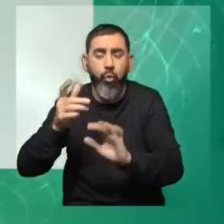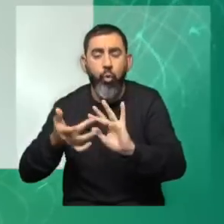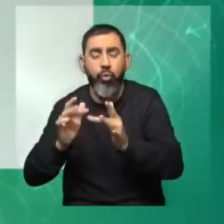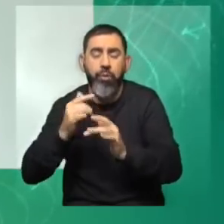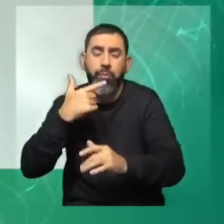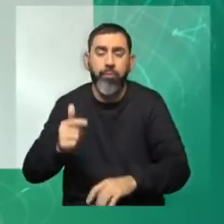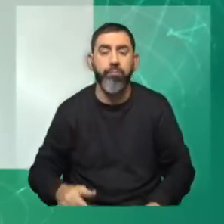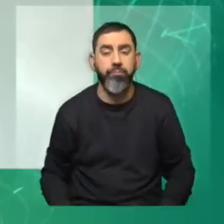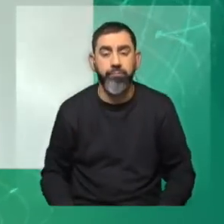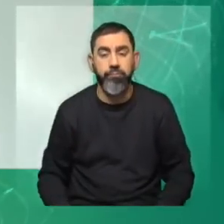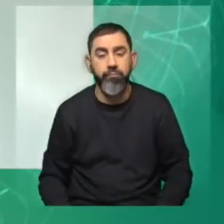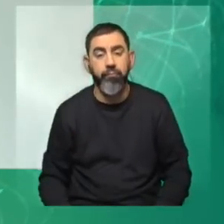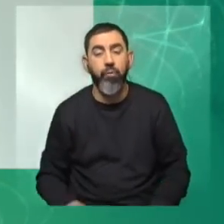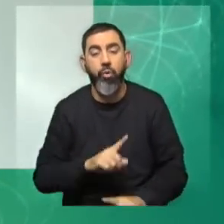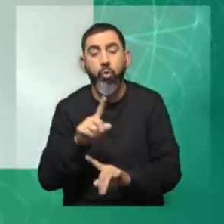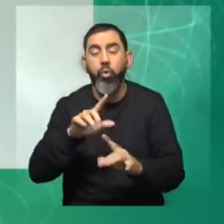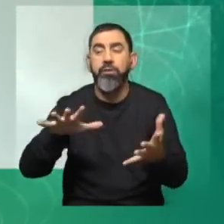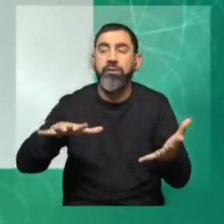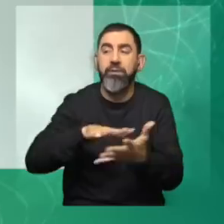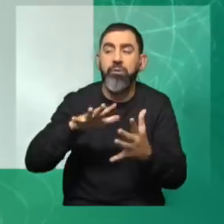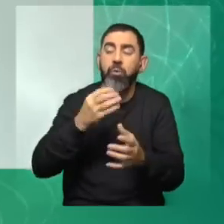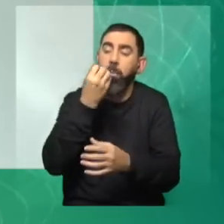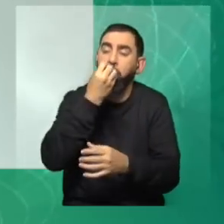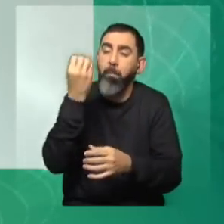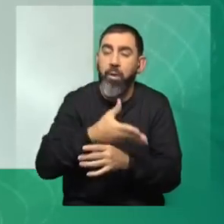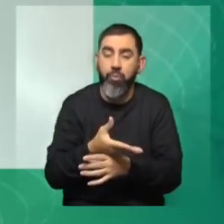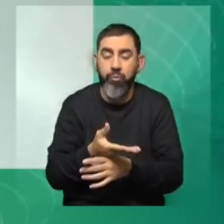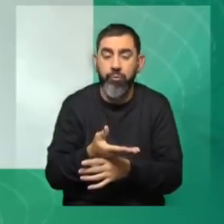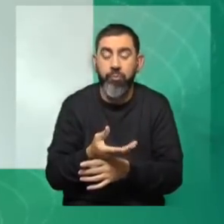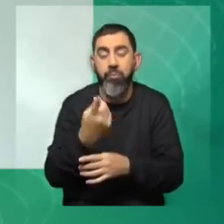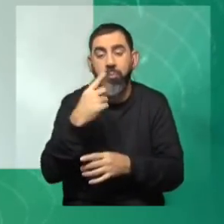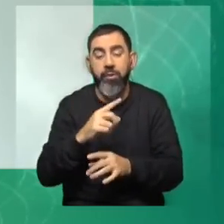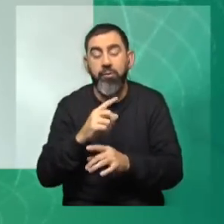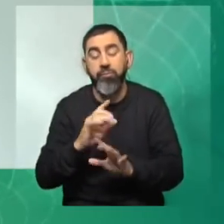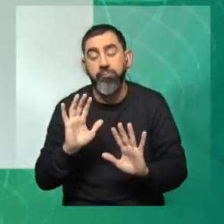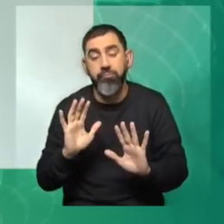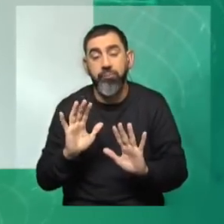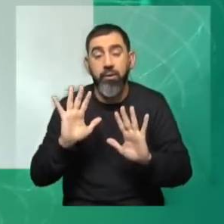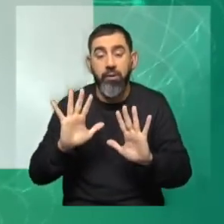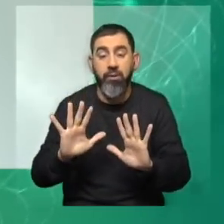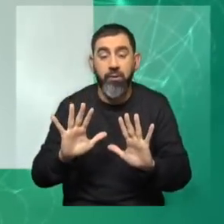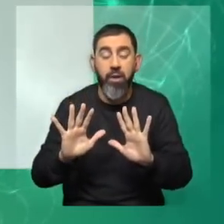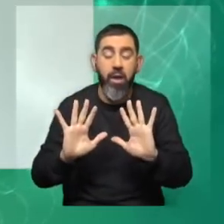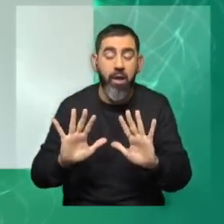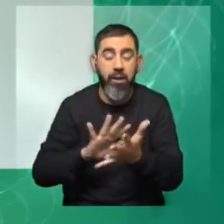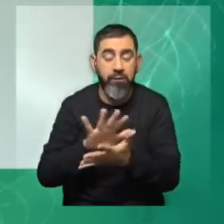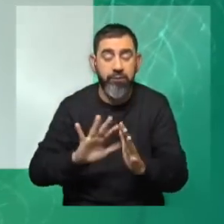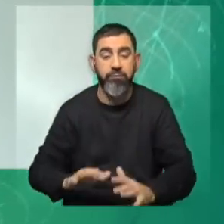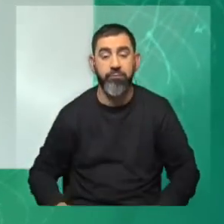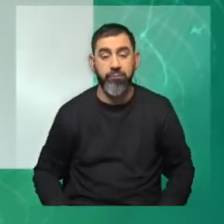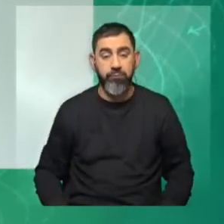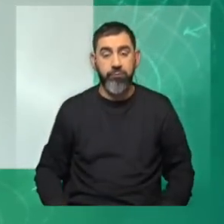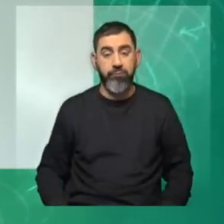compuestos entonces no es una situación ideal pero bueno es ha sido un poquito lo que lo que ha